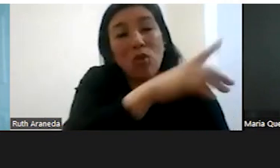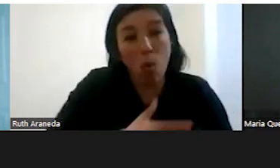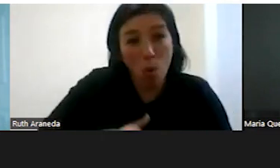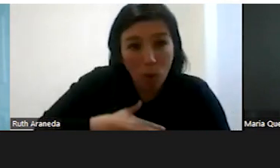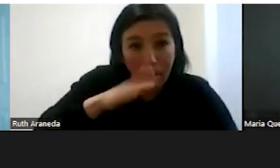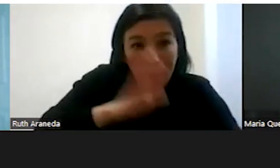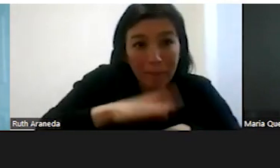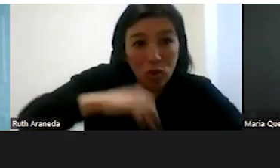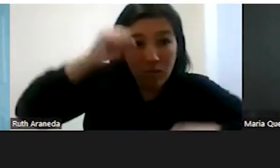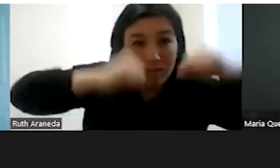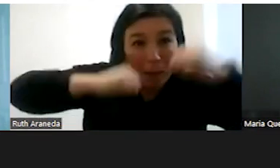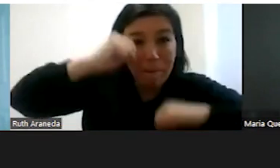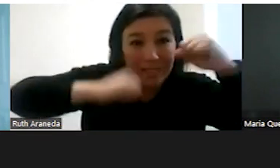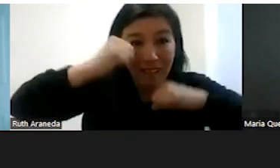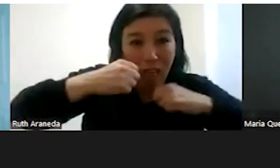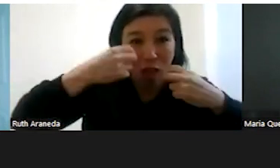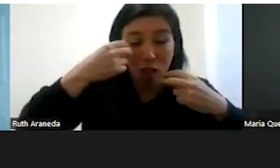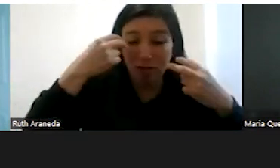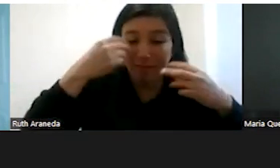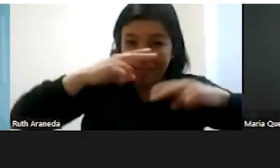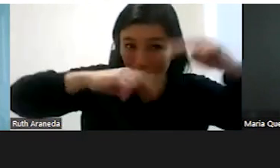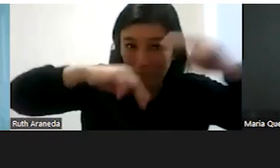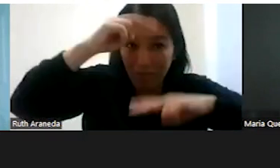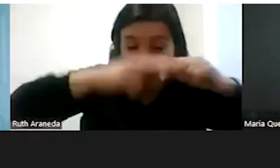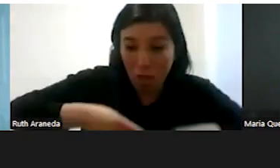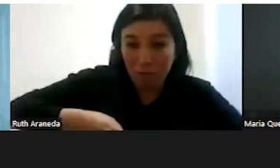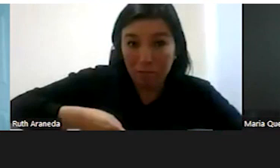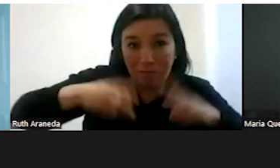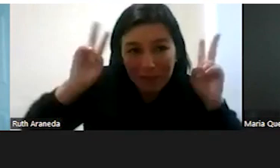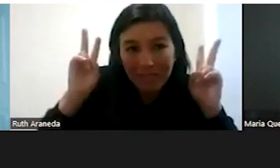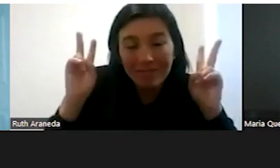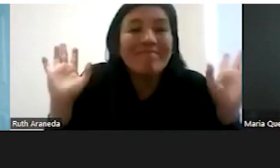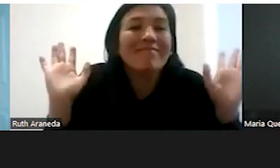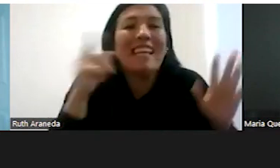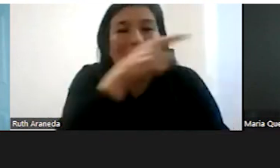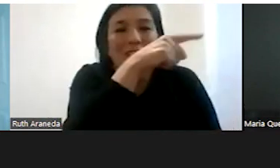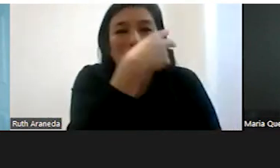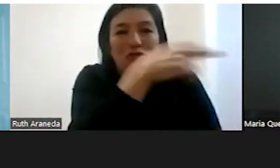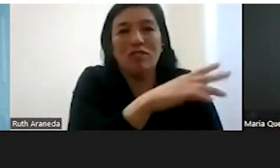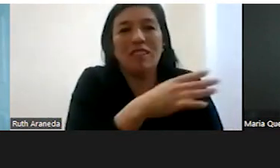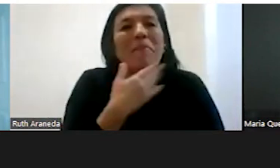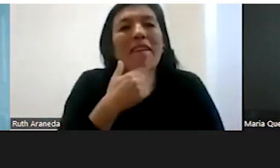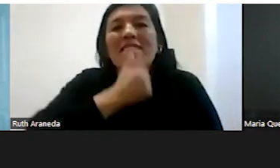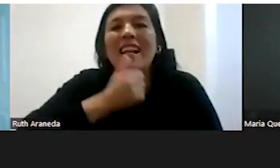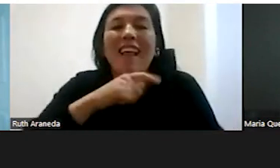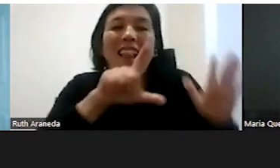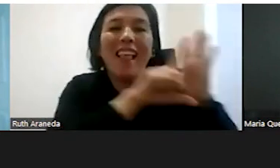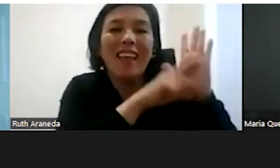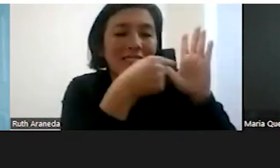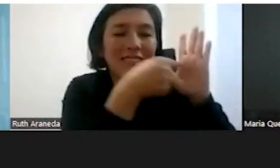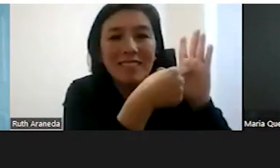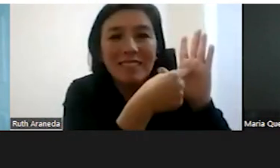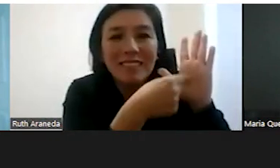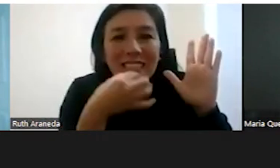de las personas o de los arqueólogos que estén y arqueólogas que estén a cargo de los sitios, sino que es un tema de legislación, es un tema de ley